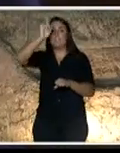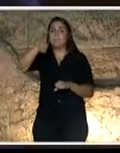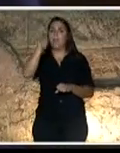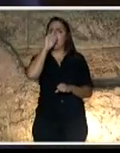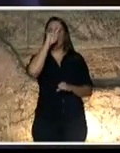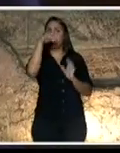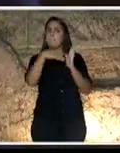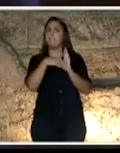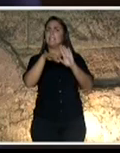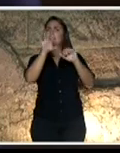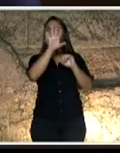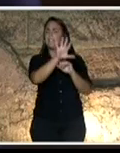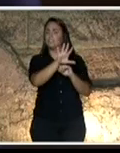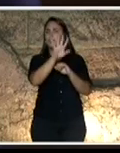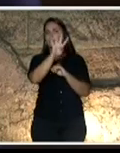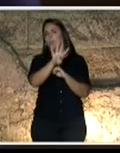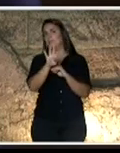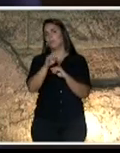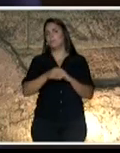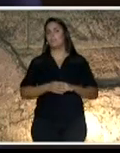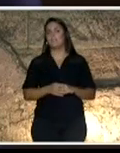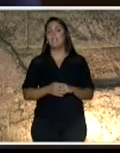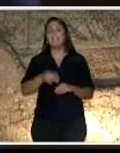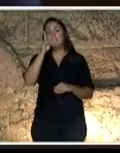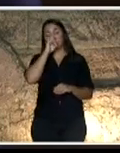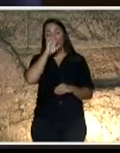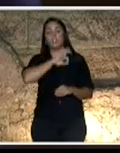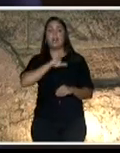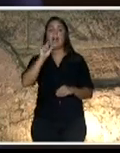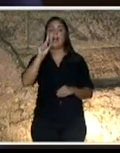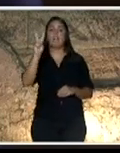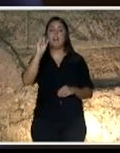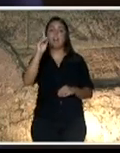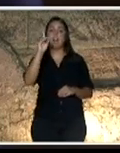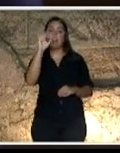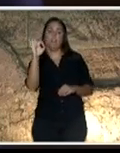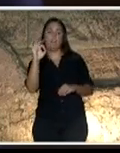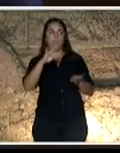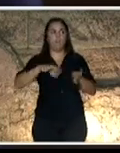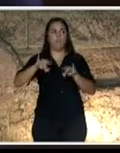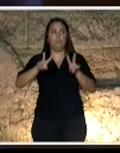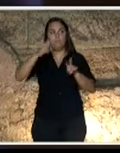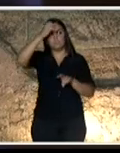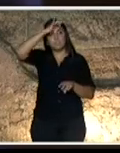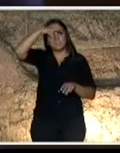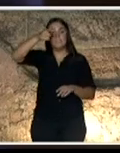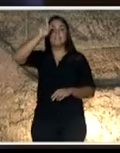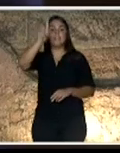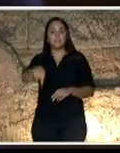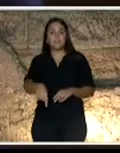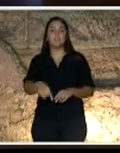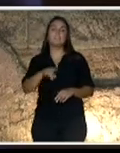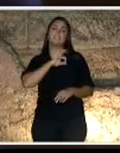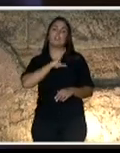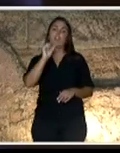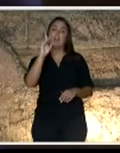años 1554. Hernando de Alvarado, que descubrió las fértiles tierras de Nuevo México y también con